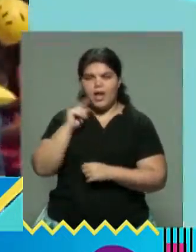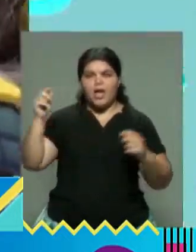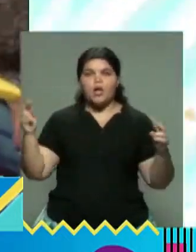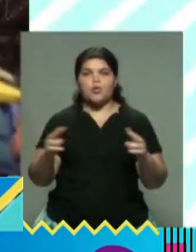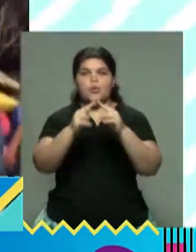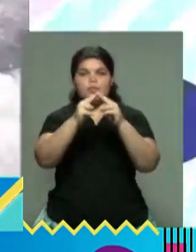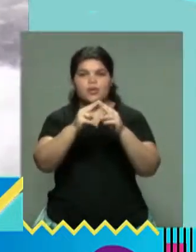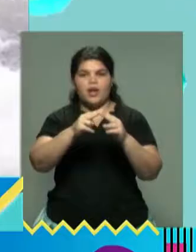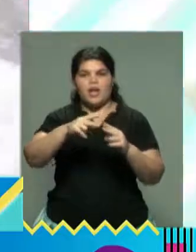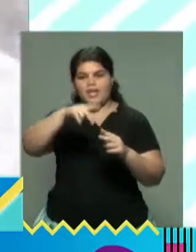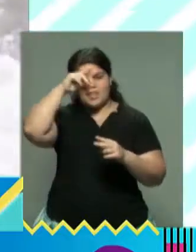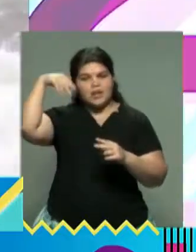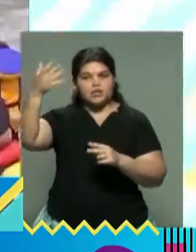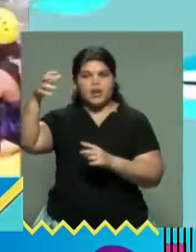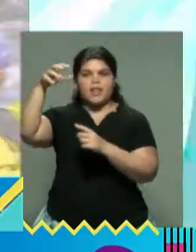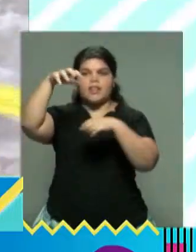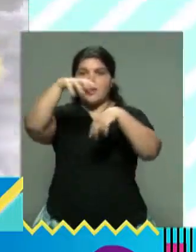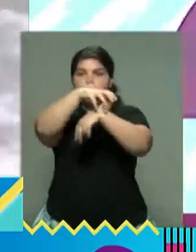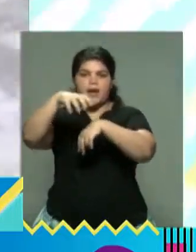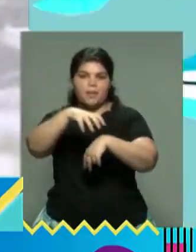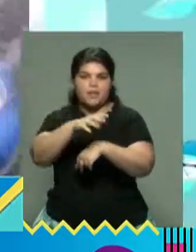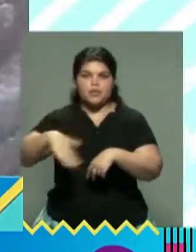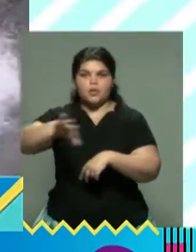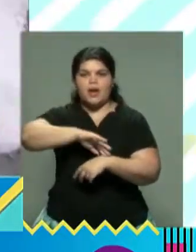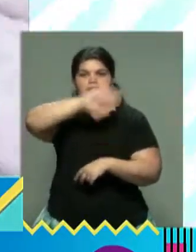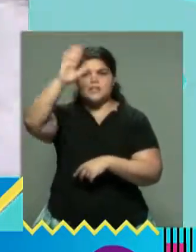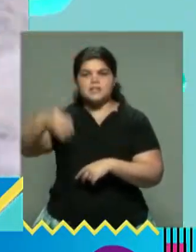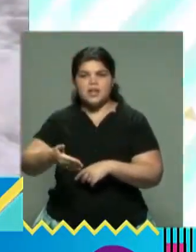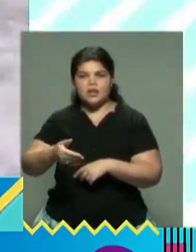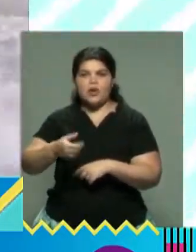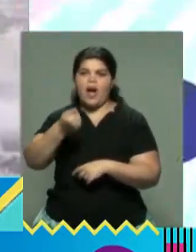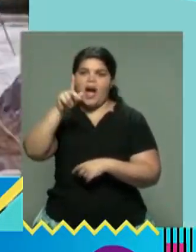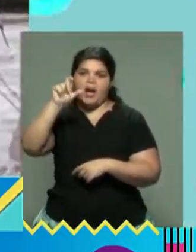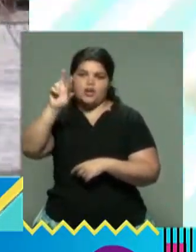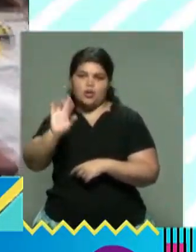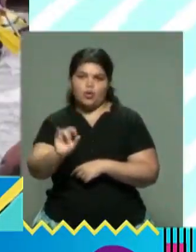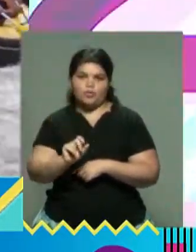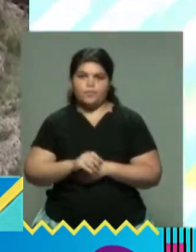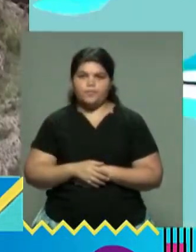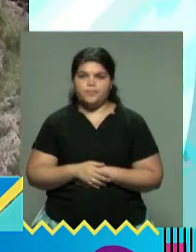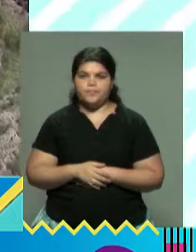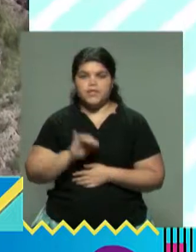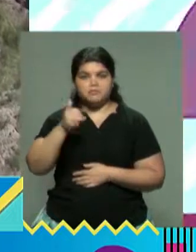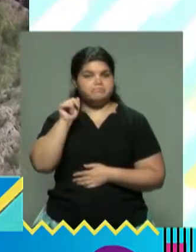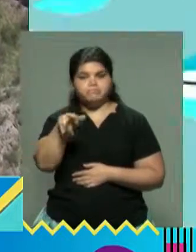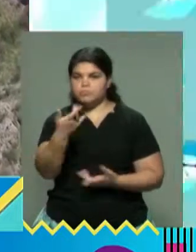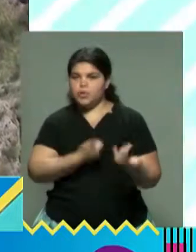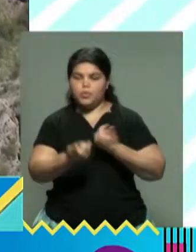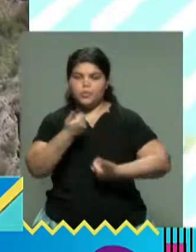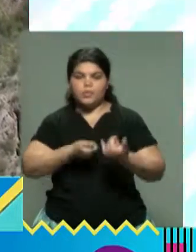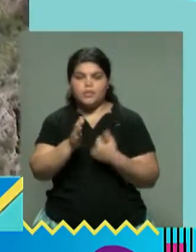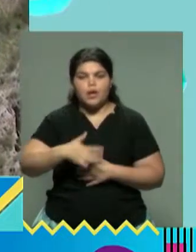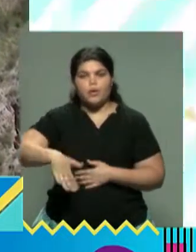Internacional de Parapente, allí en el Cerro Arco. Contanos un poquito acerca de esto. Sí, como bien vos decís, se realizó